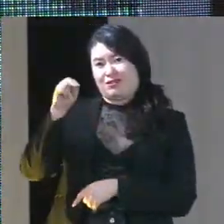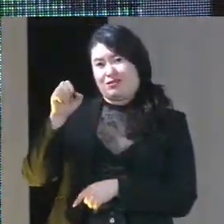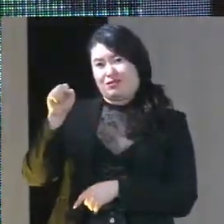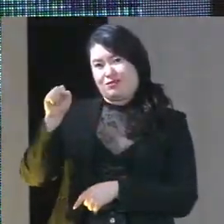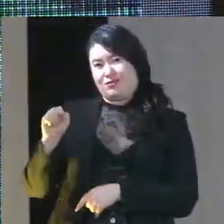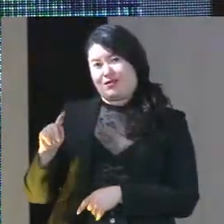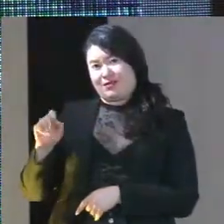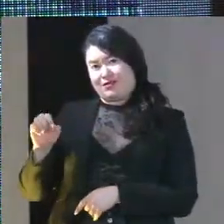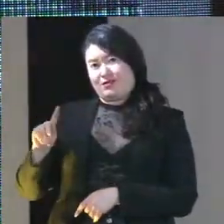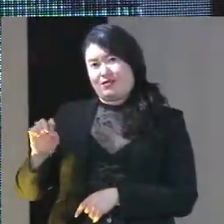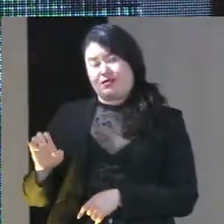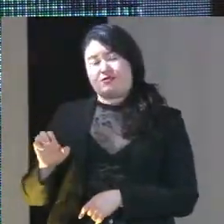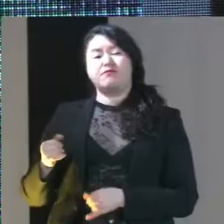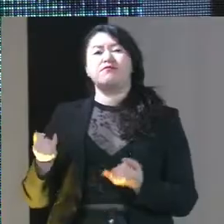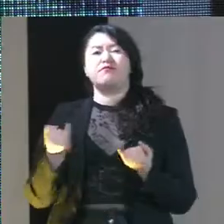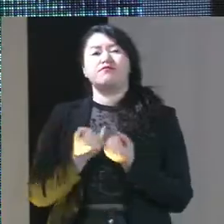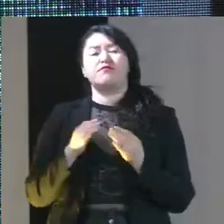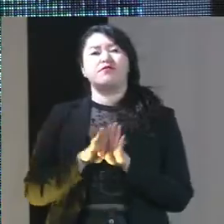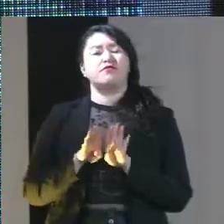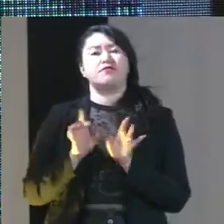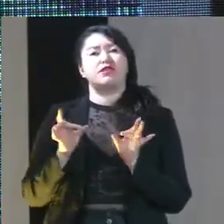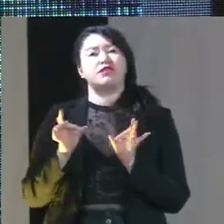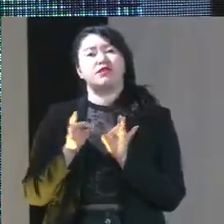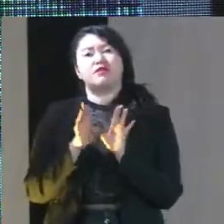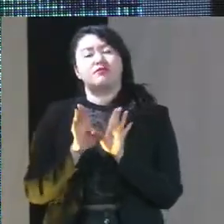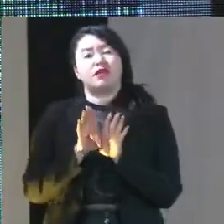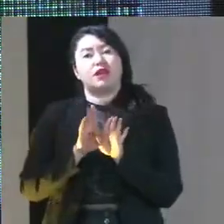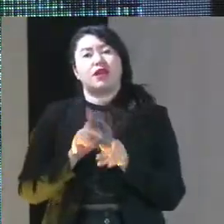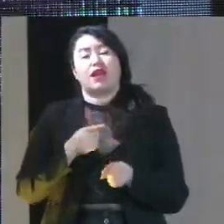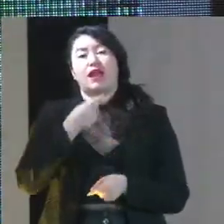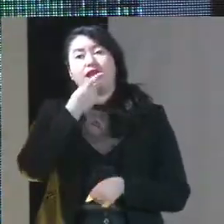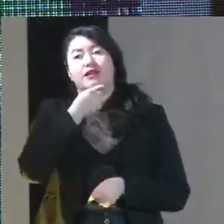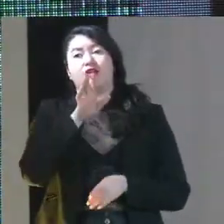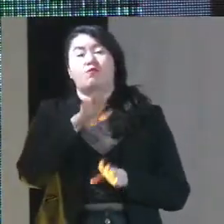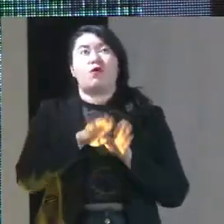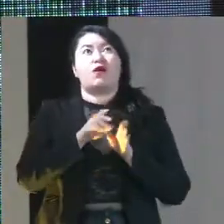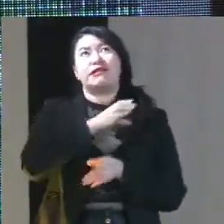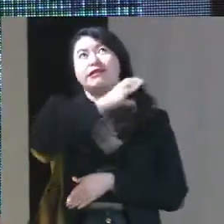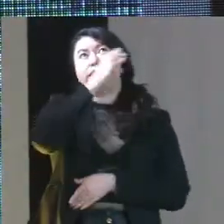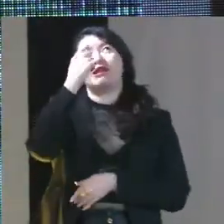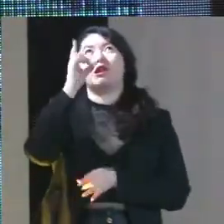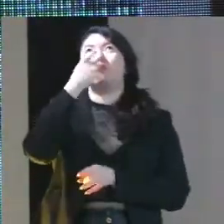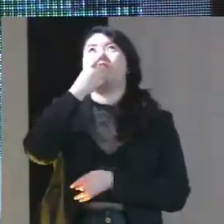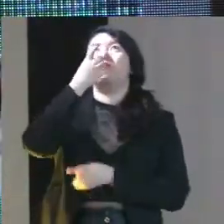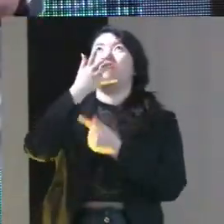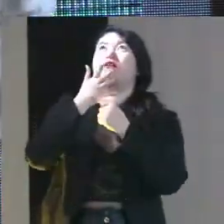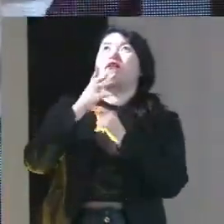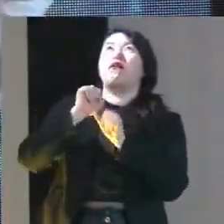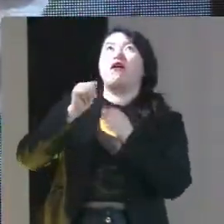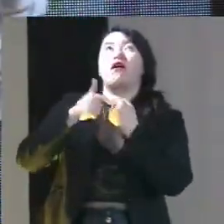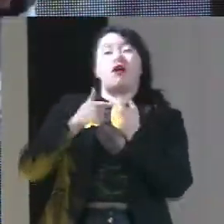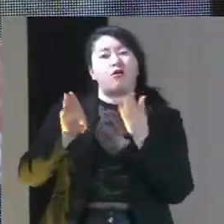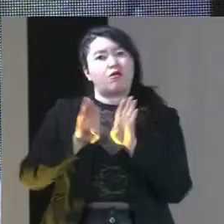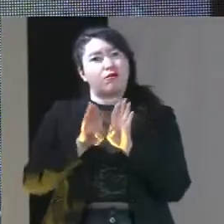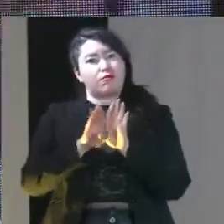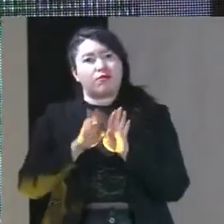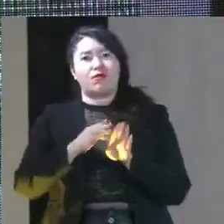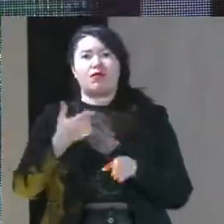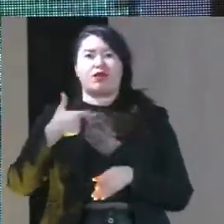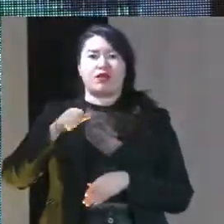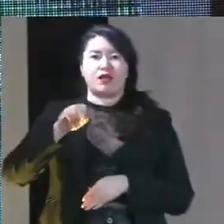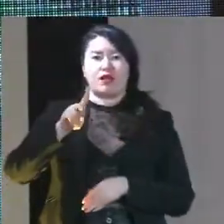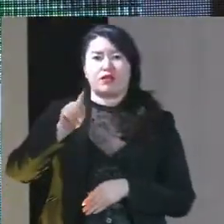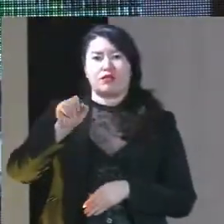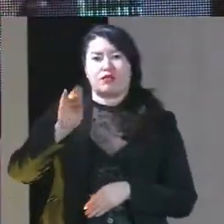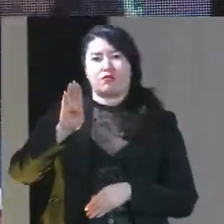no tuvo nada de libertario y que tampoco puede interpretarse a partir de proféticas señales en el cielo, a partir de retornos anunciados de